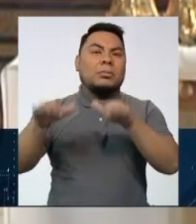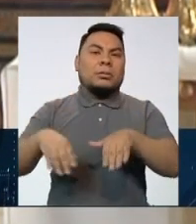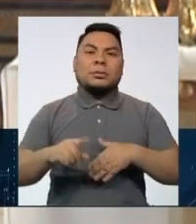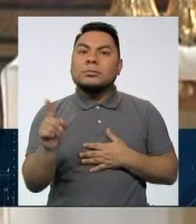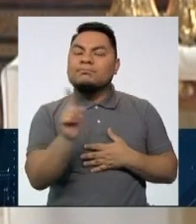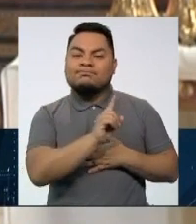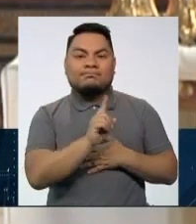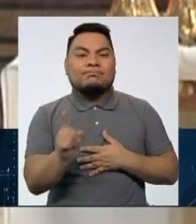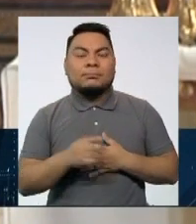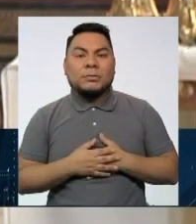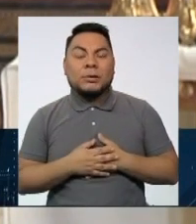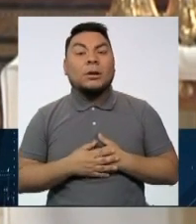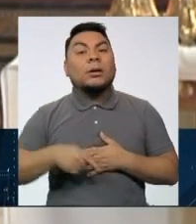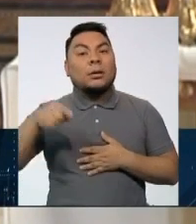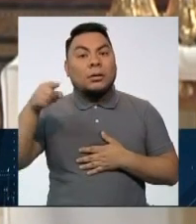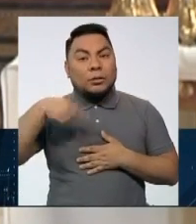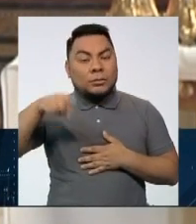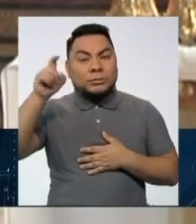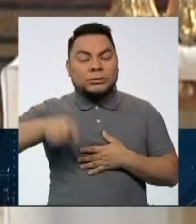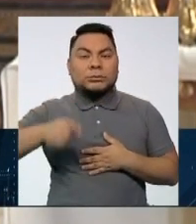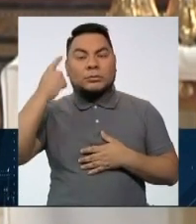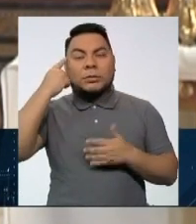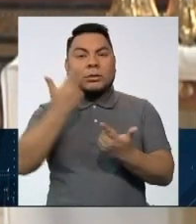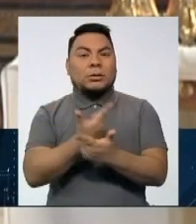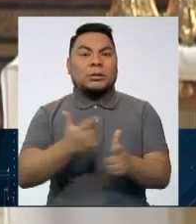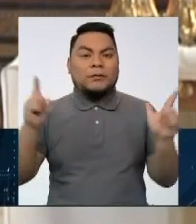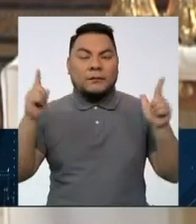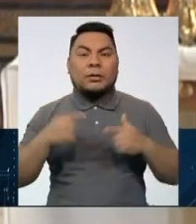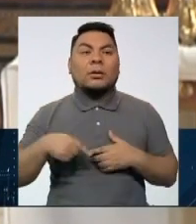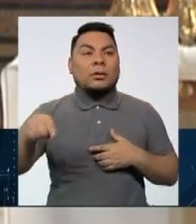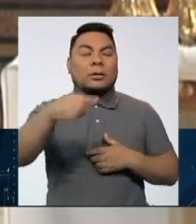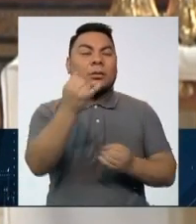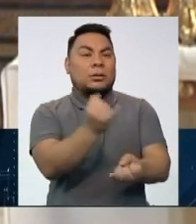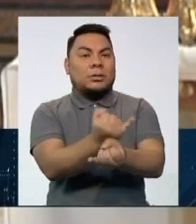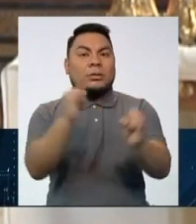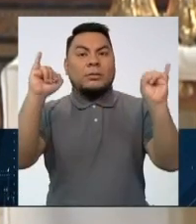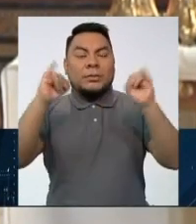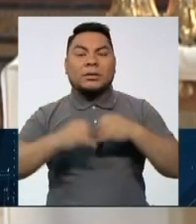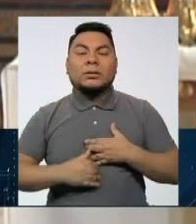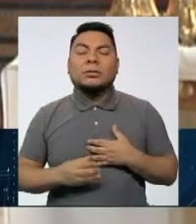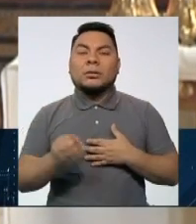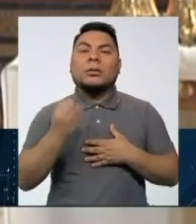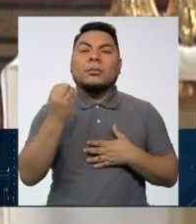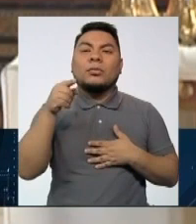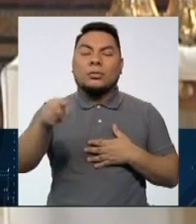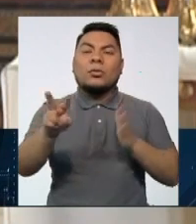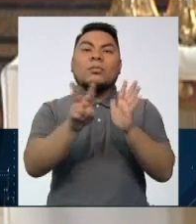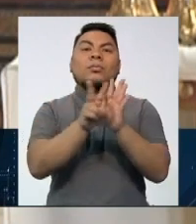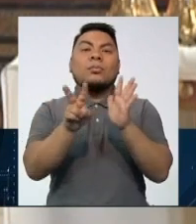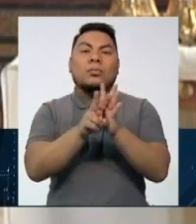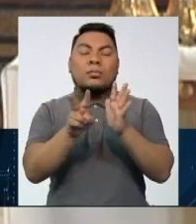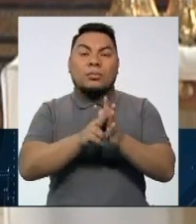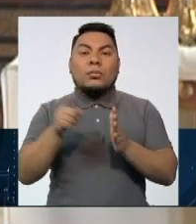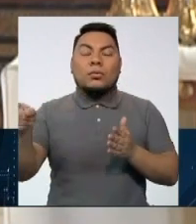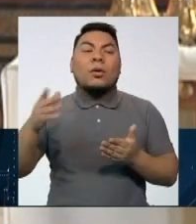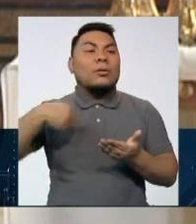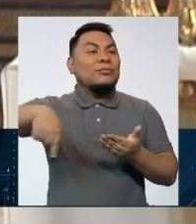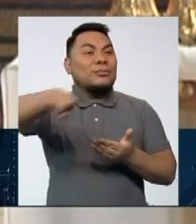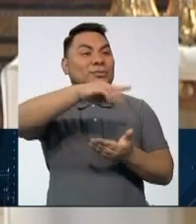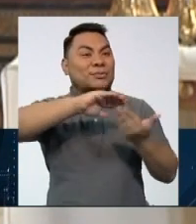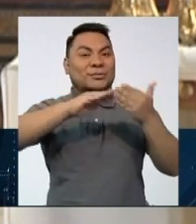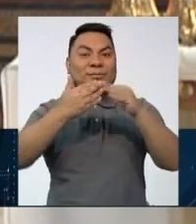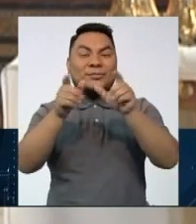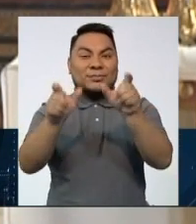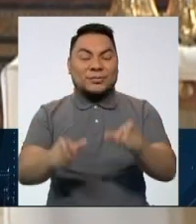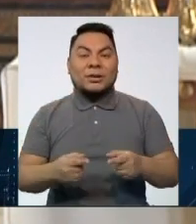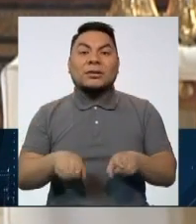peruanidad, la libertad e independencia por la voluntad general de los pueblos